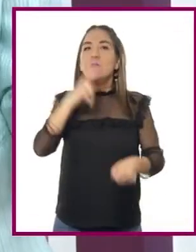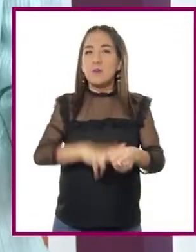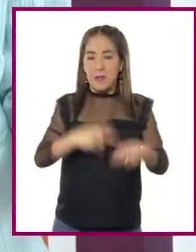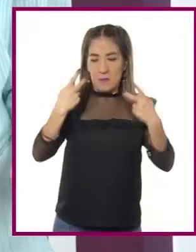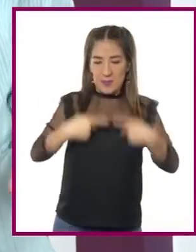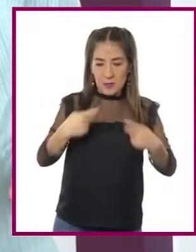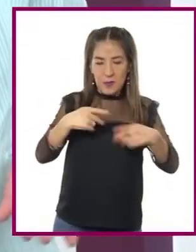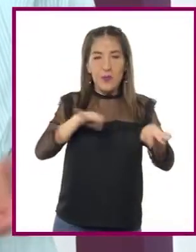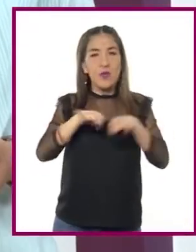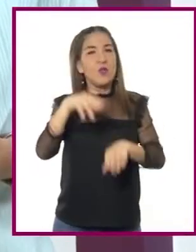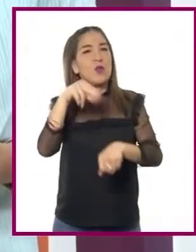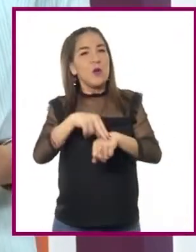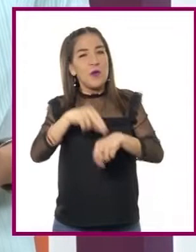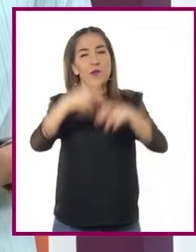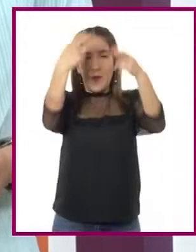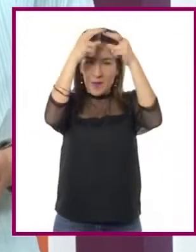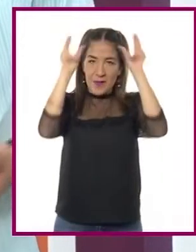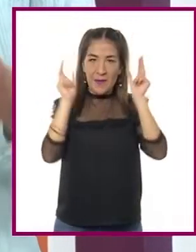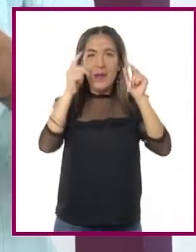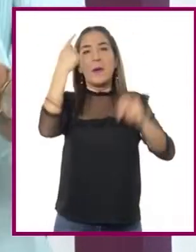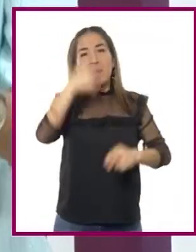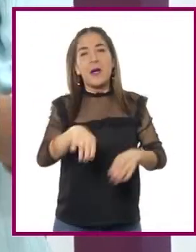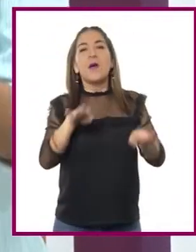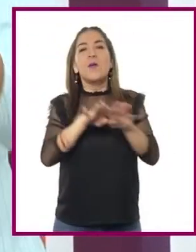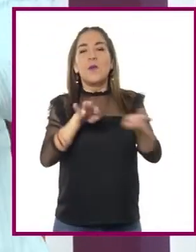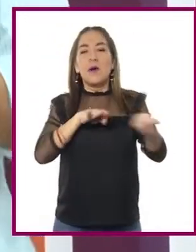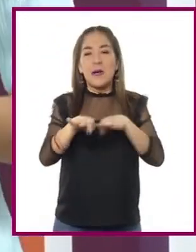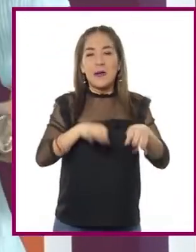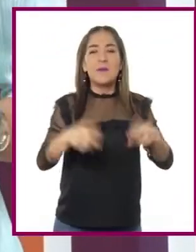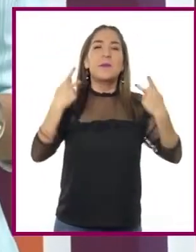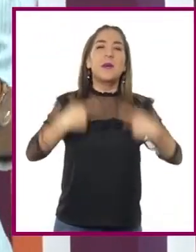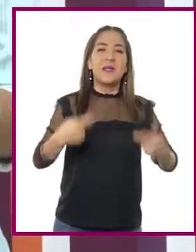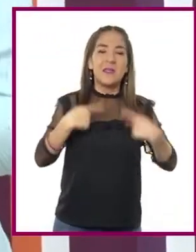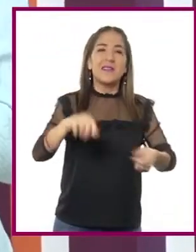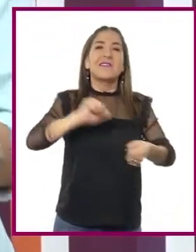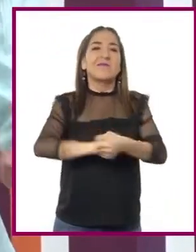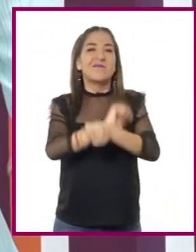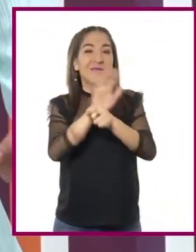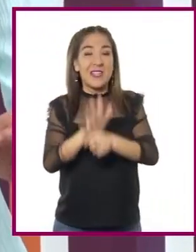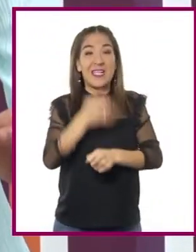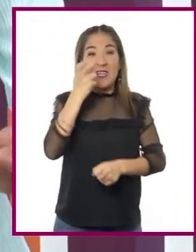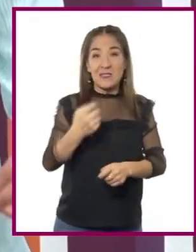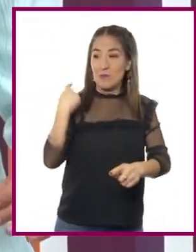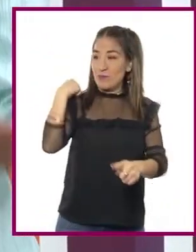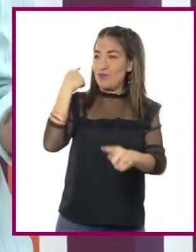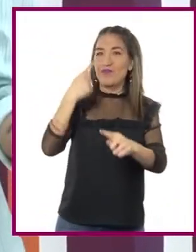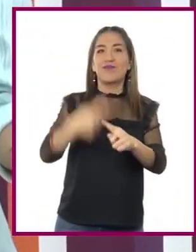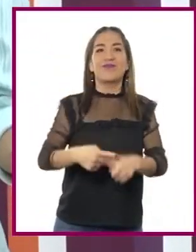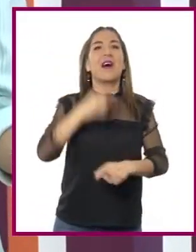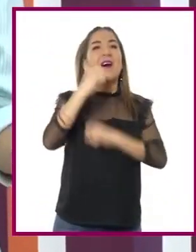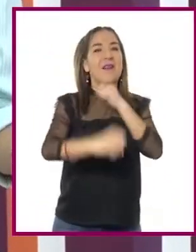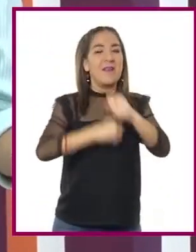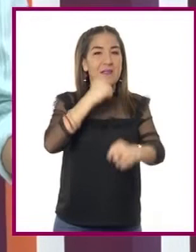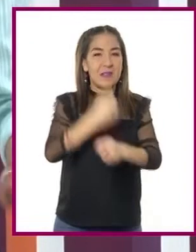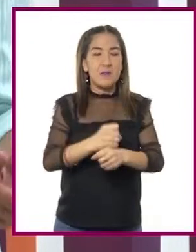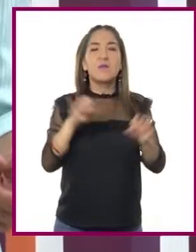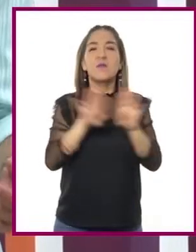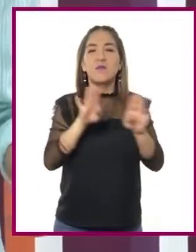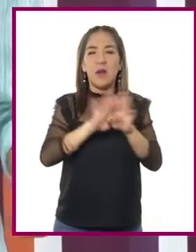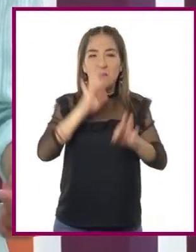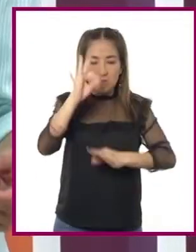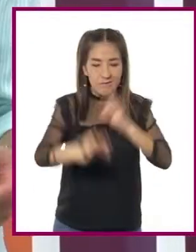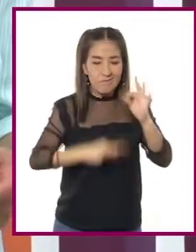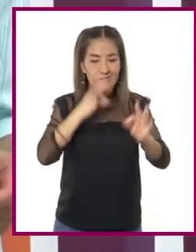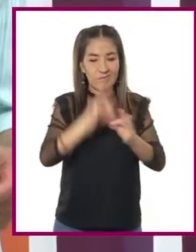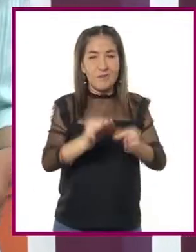Que ha estado trabajando para atender personas afectadas por COVID durante todo el año, que asume el compromiso con